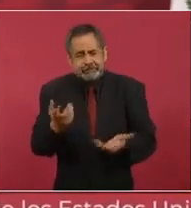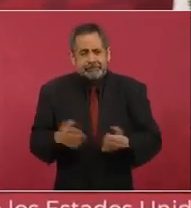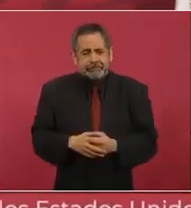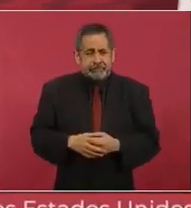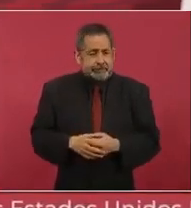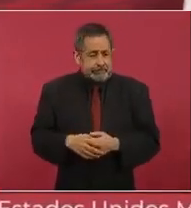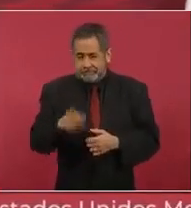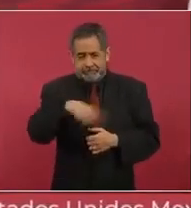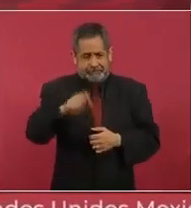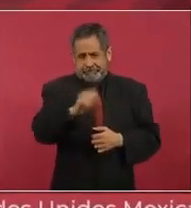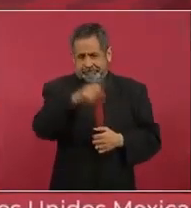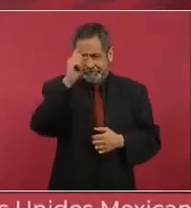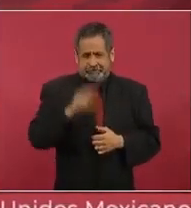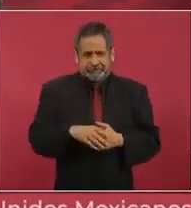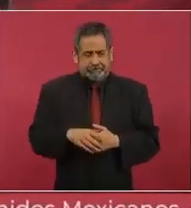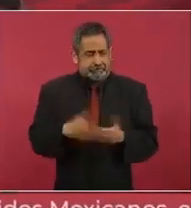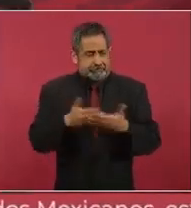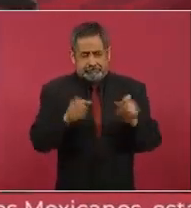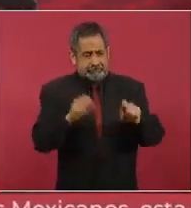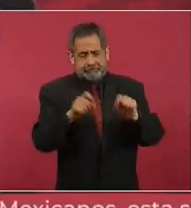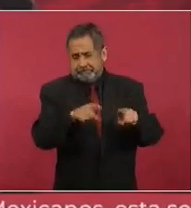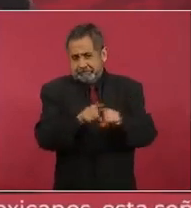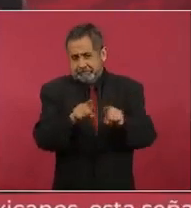Los mismos de ahora,